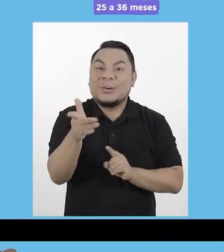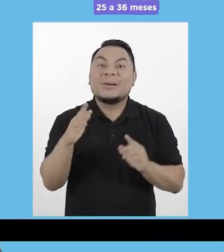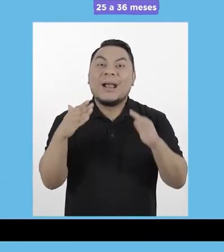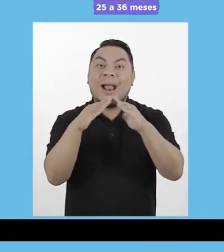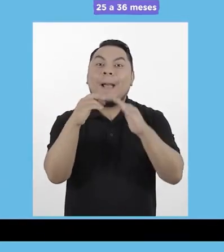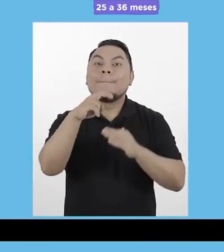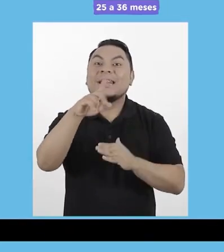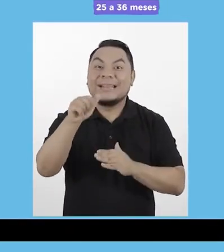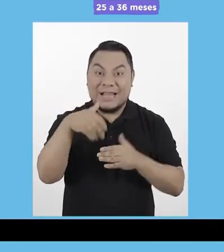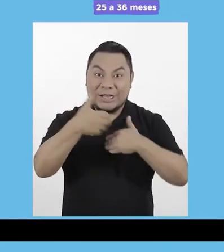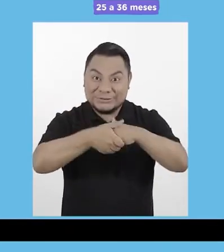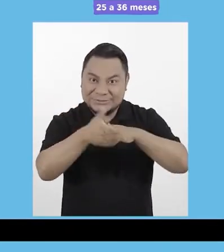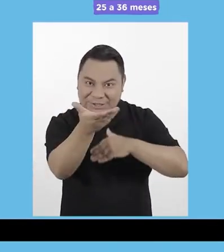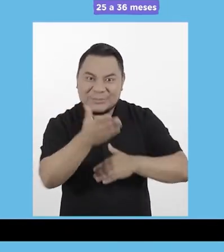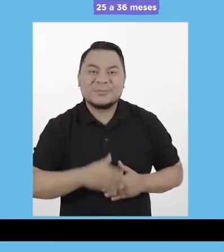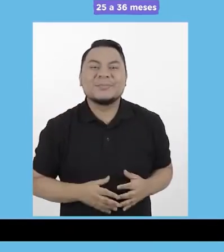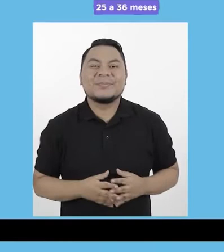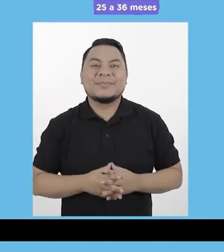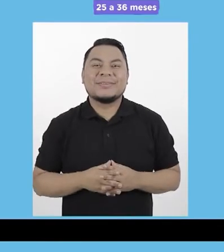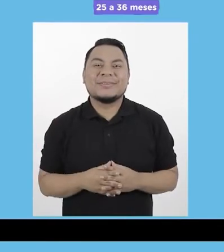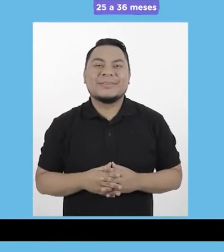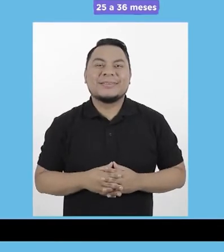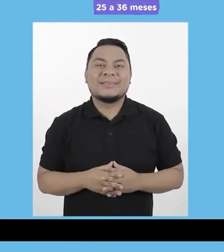Tito. ¿Los saludamos?